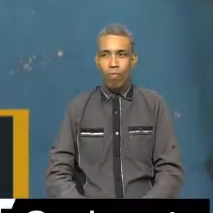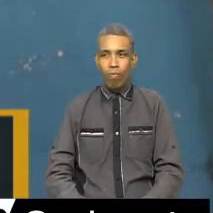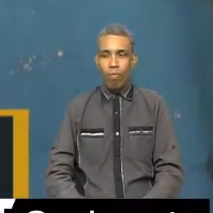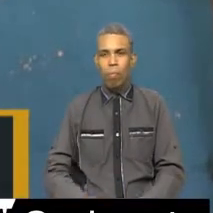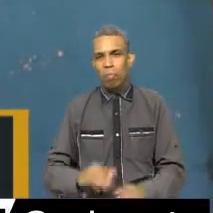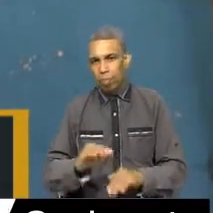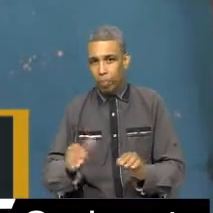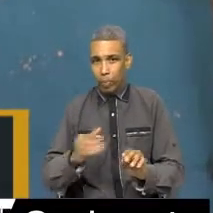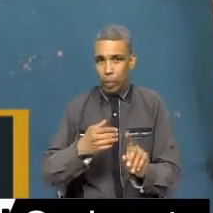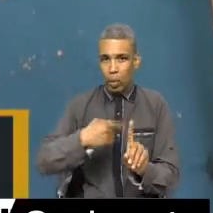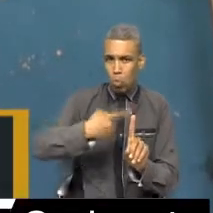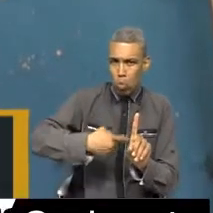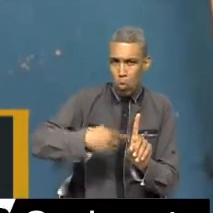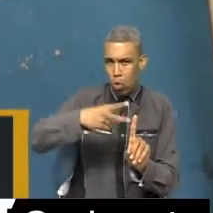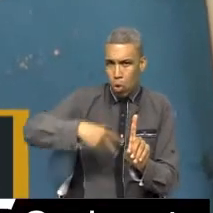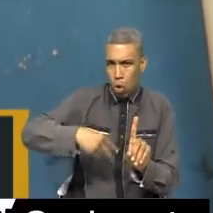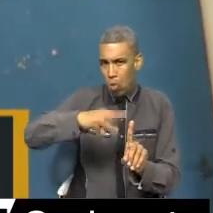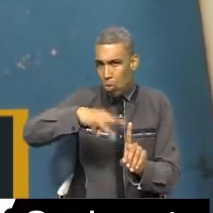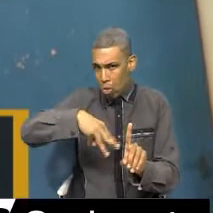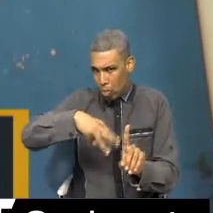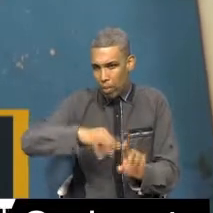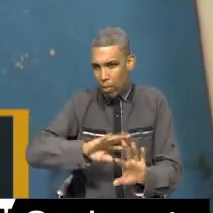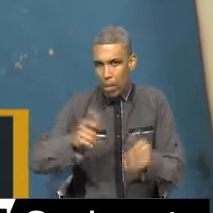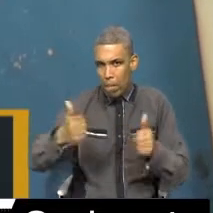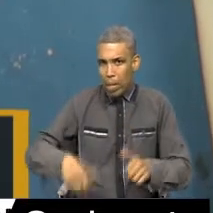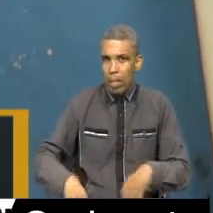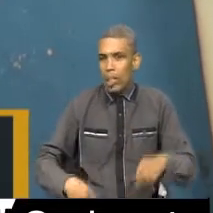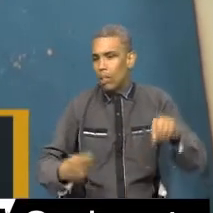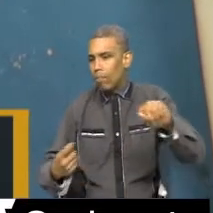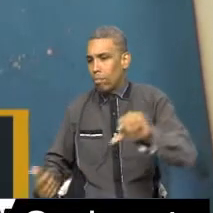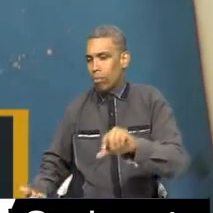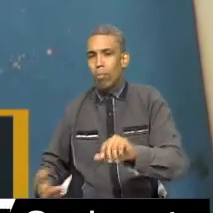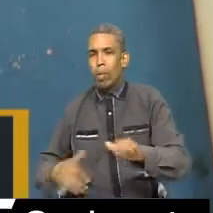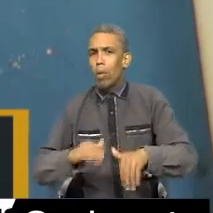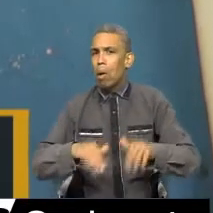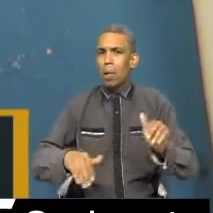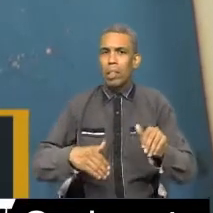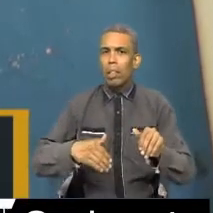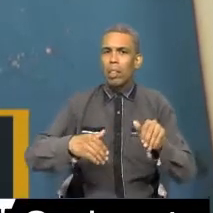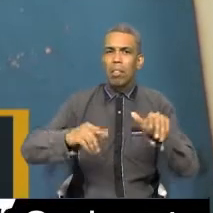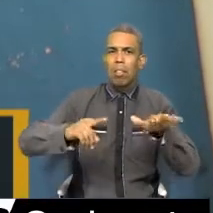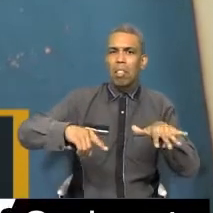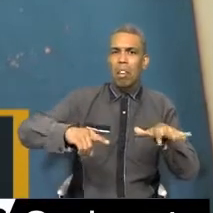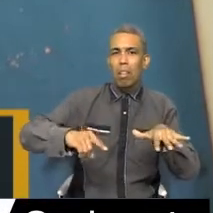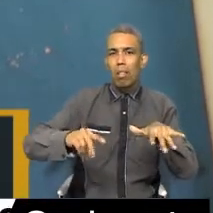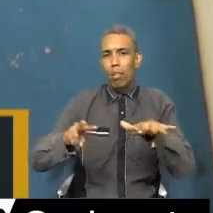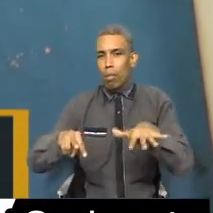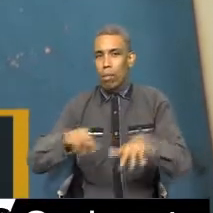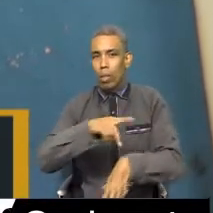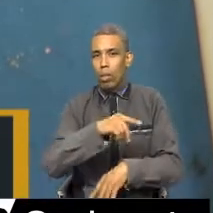3 meses y los 3 meses de seguido el medicamento, pero hay veces que dura 6, 7 meses